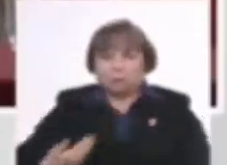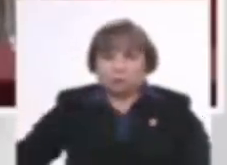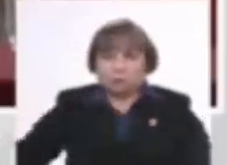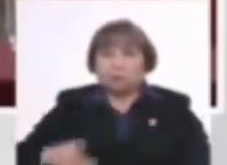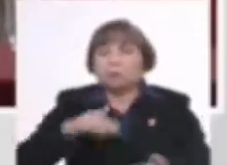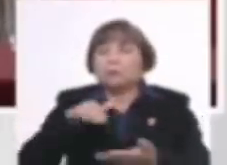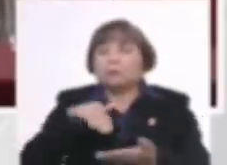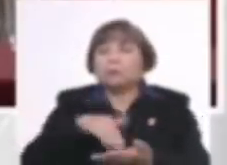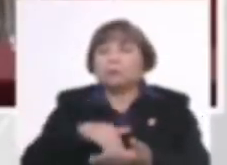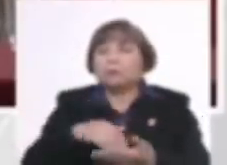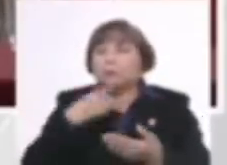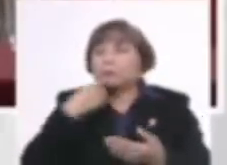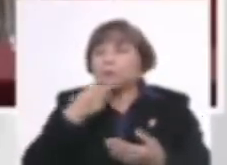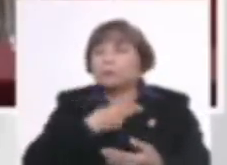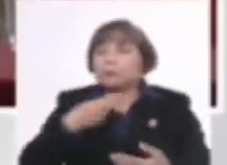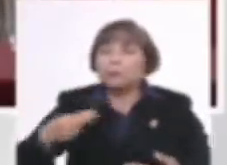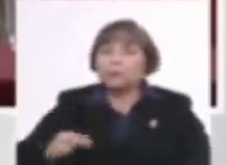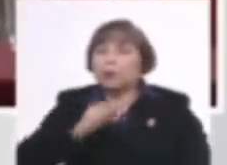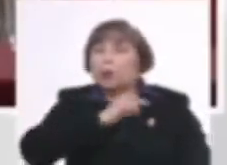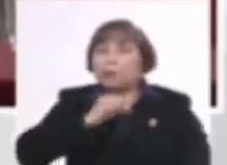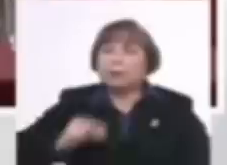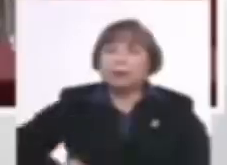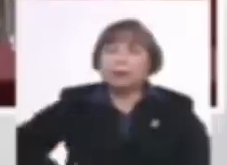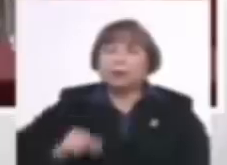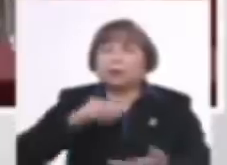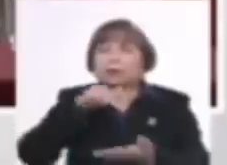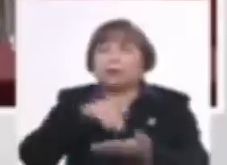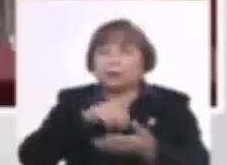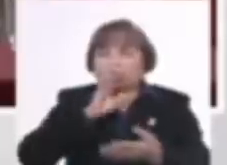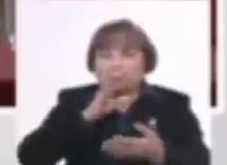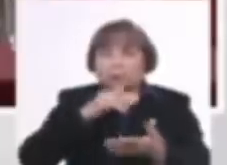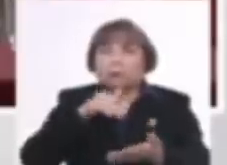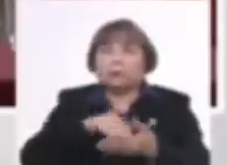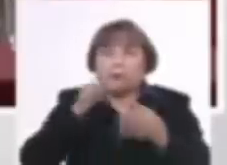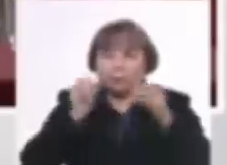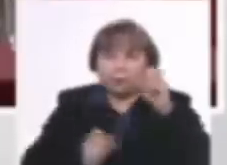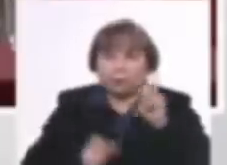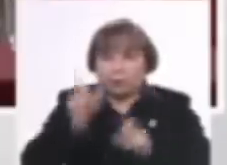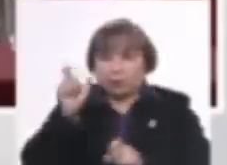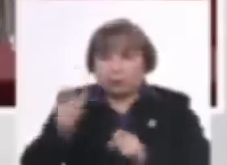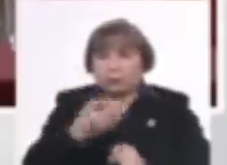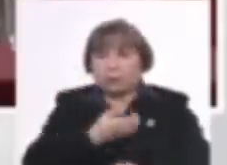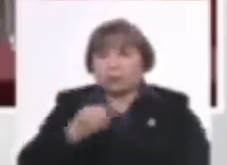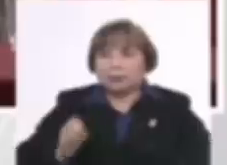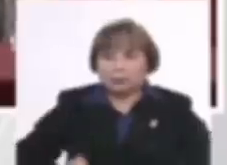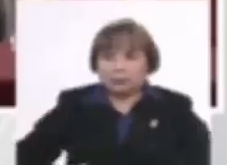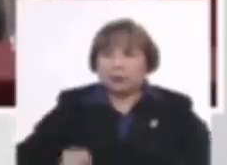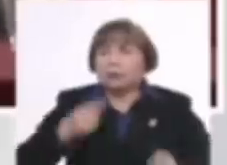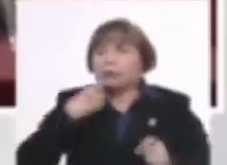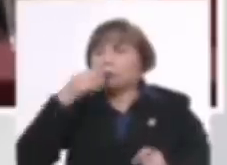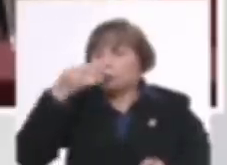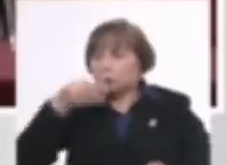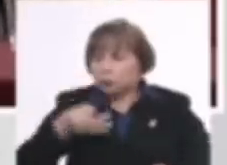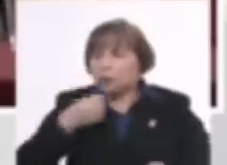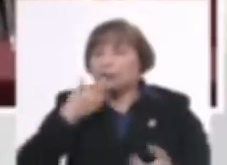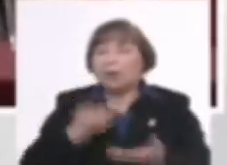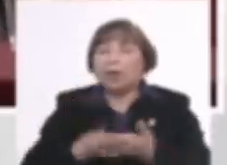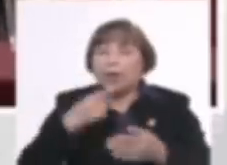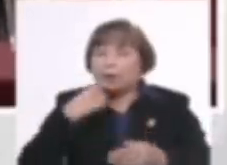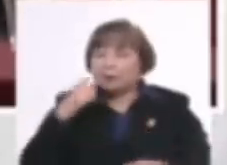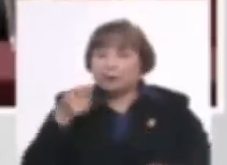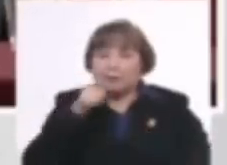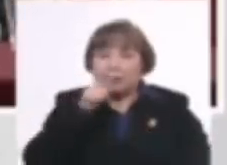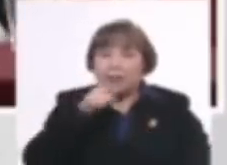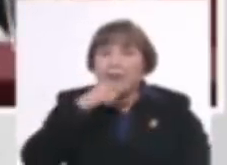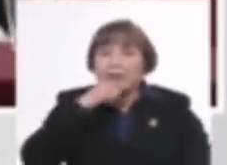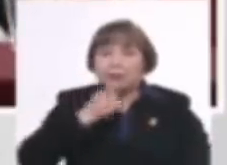central. En ese sentido, cuando hablamos de gobierno central, estamos hablando de un tema público, del Estado. Y justamente, al ser